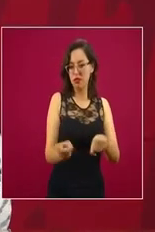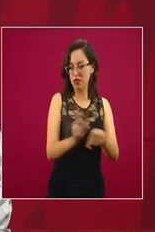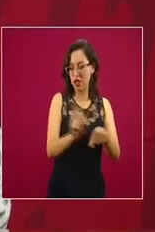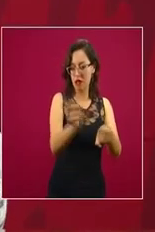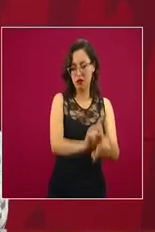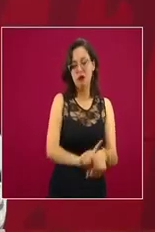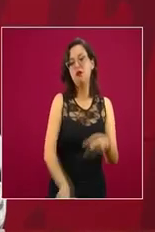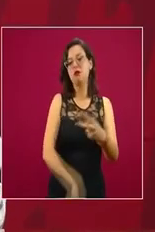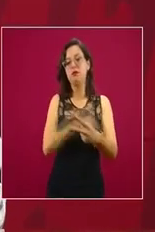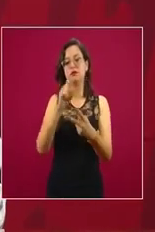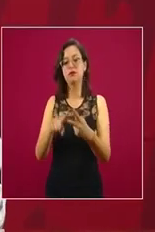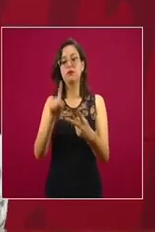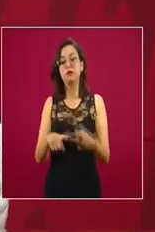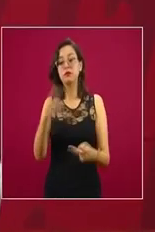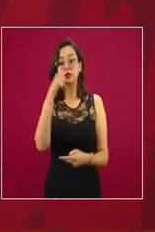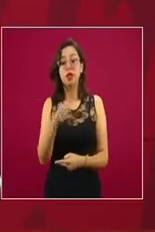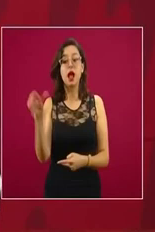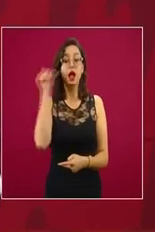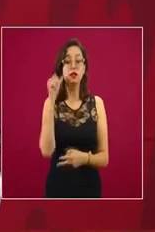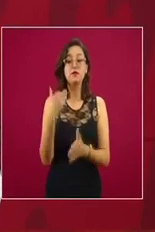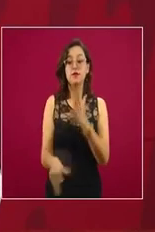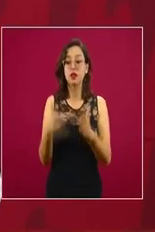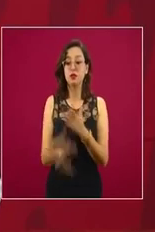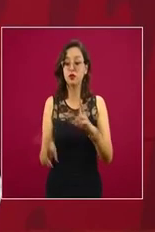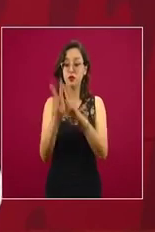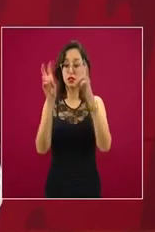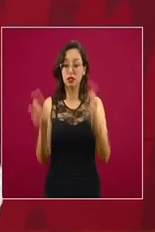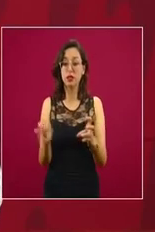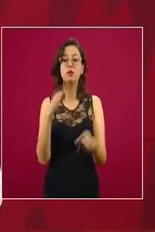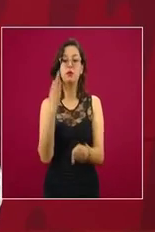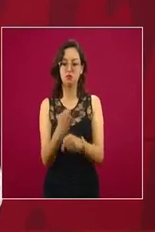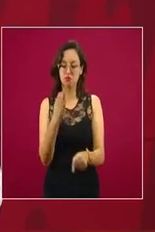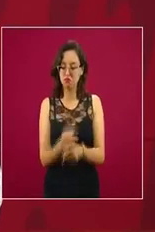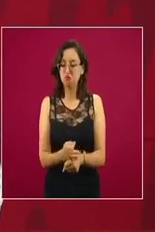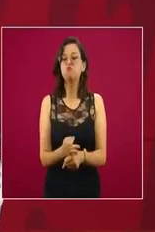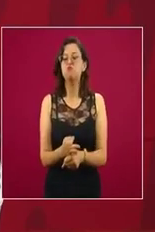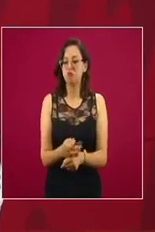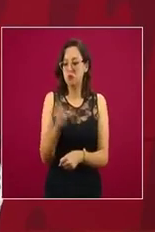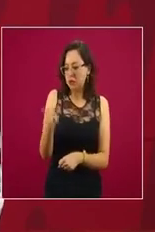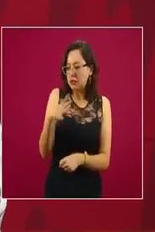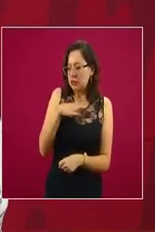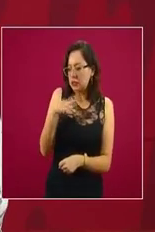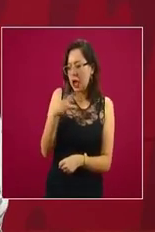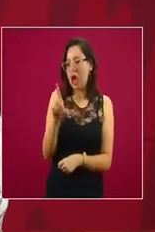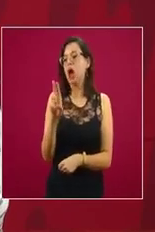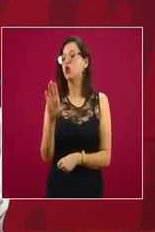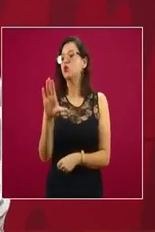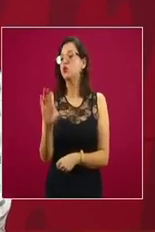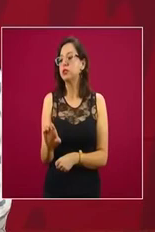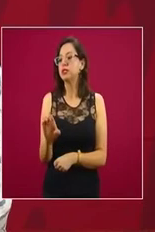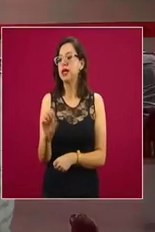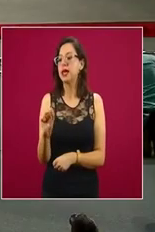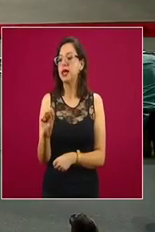Y el otro, que ayer quedó como un pendiente, y aquí, qué bueno que ya veo a Dulce Soto, vamos a